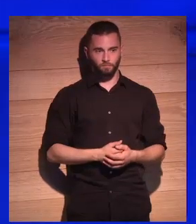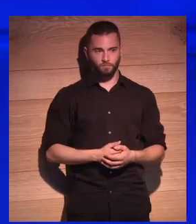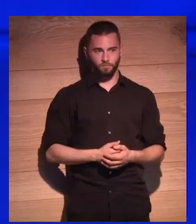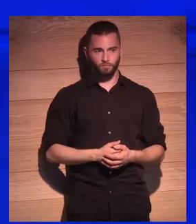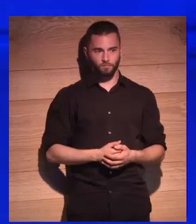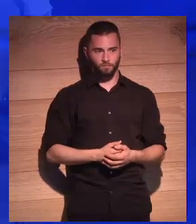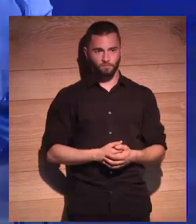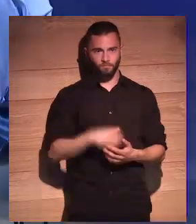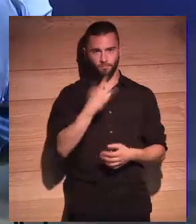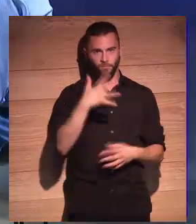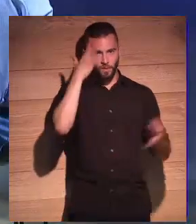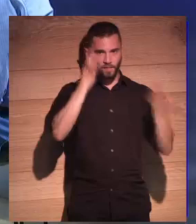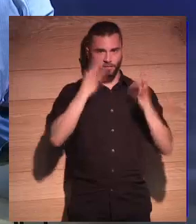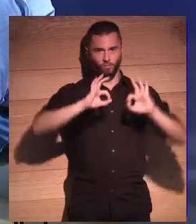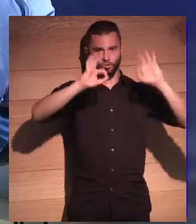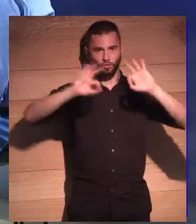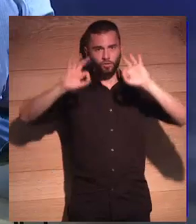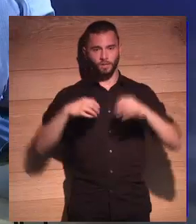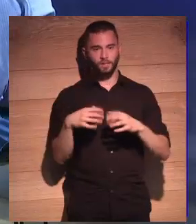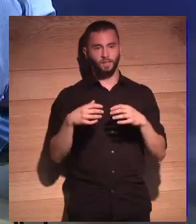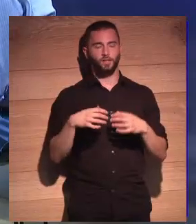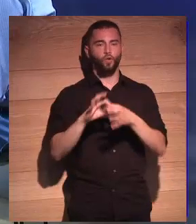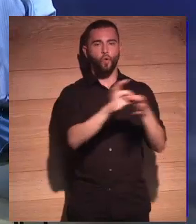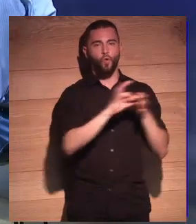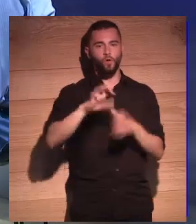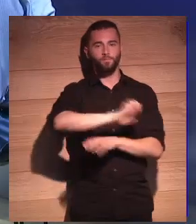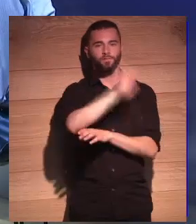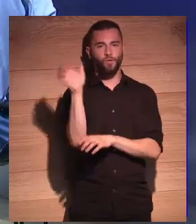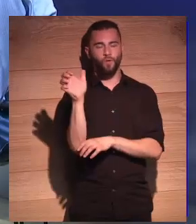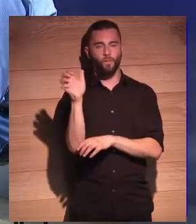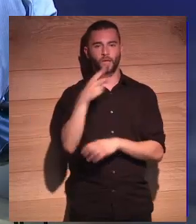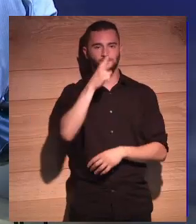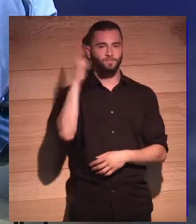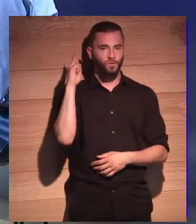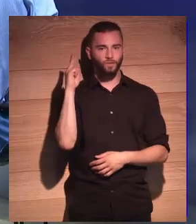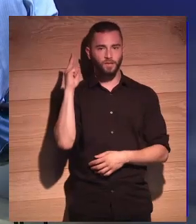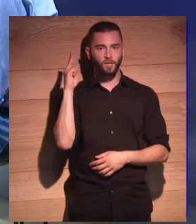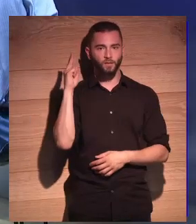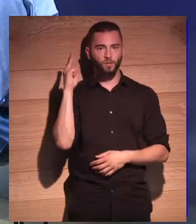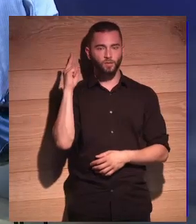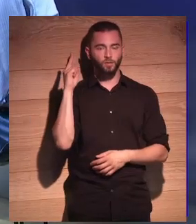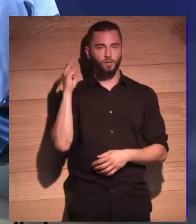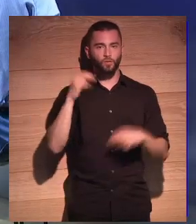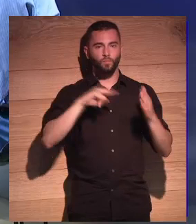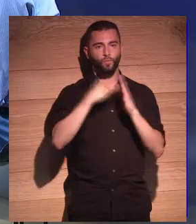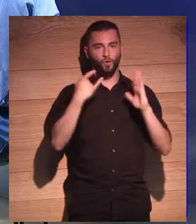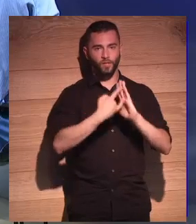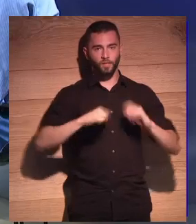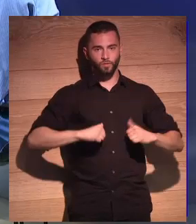Bueno, datos concretos. La Unión Europea hace 2 años comenzó un